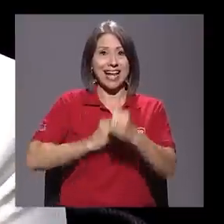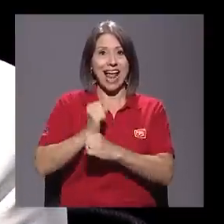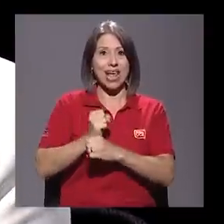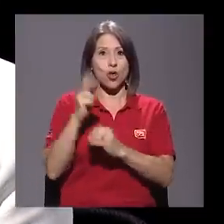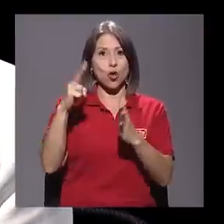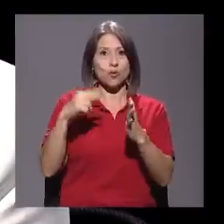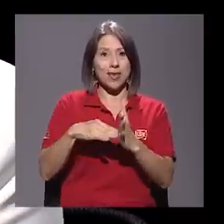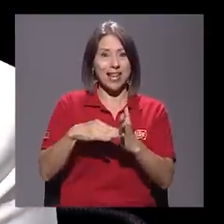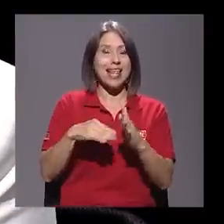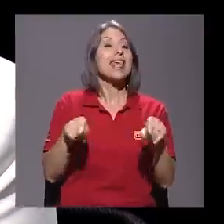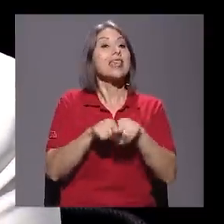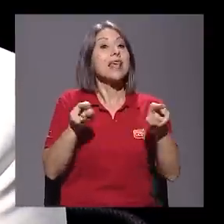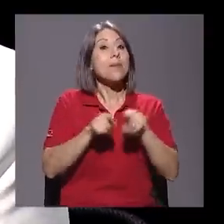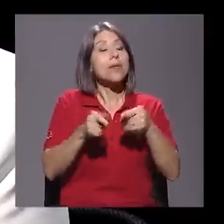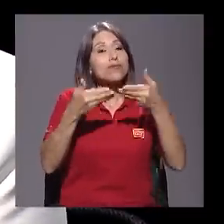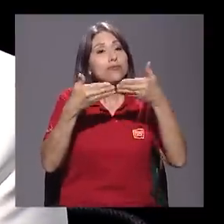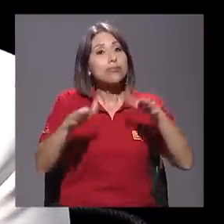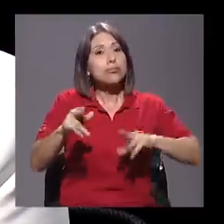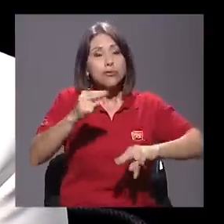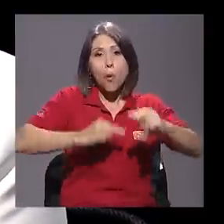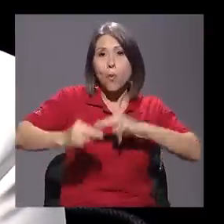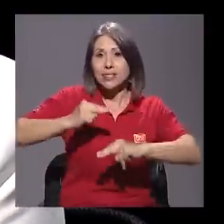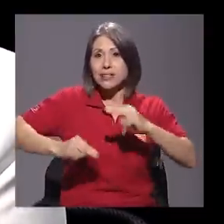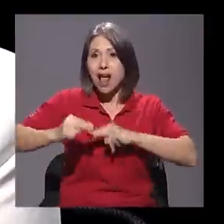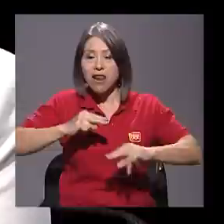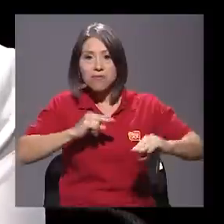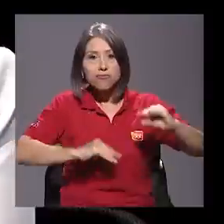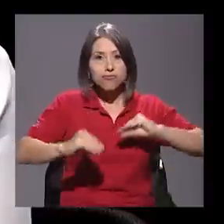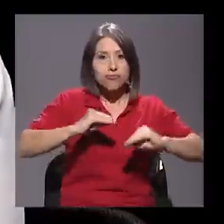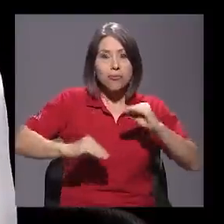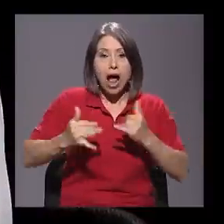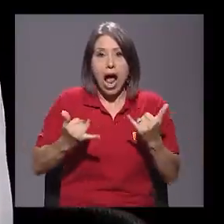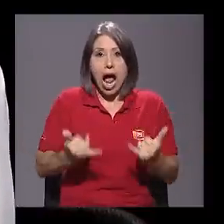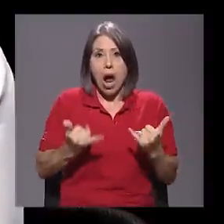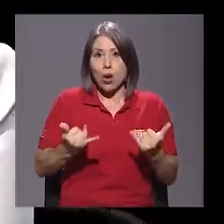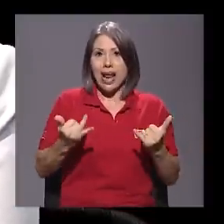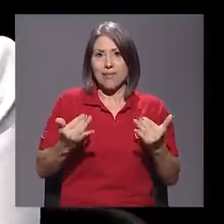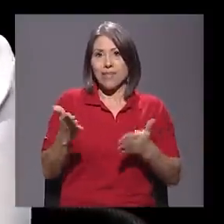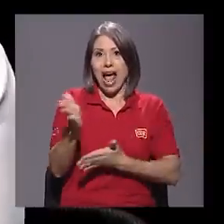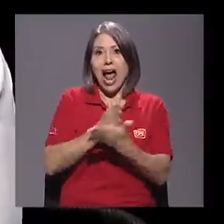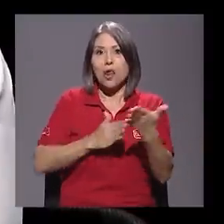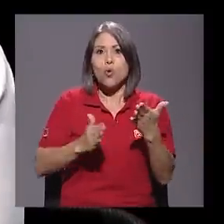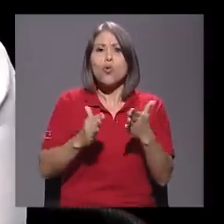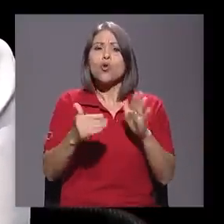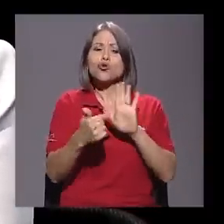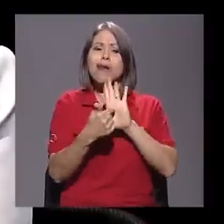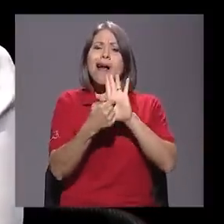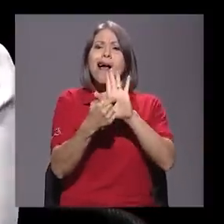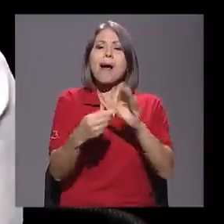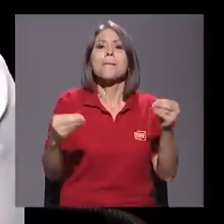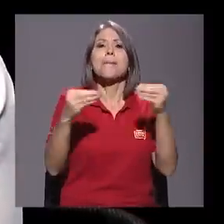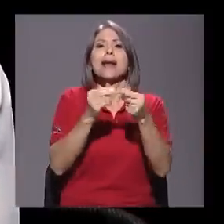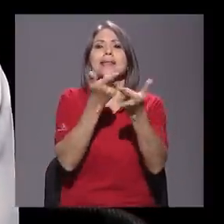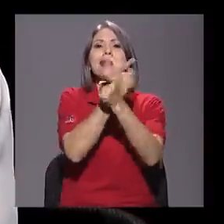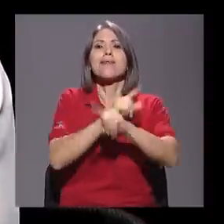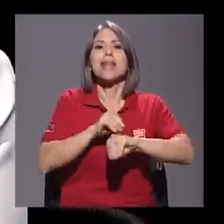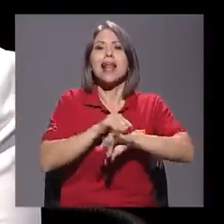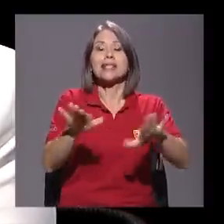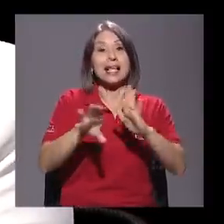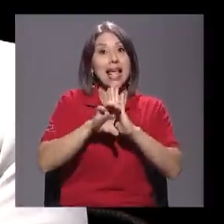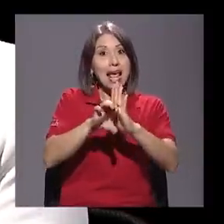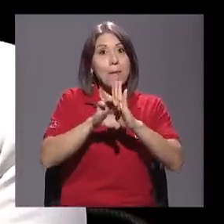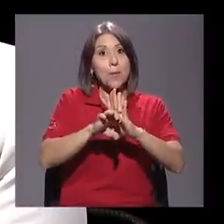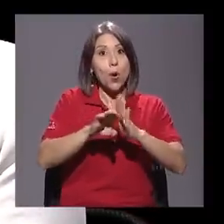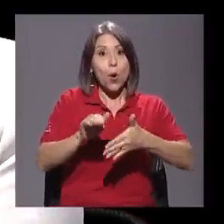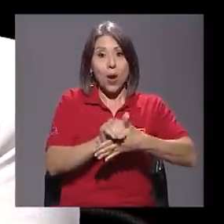de apertura comercial, ¿verdad? Entonces acá, por ejemplo, ha habido una tendencia de algunos indicadores a que sean más liberalizados. Por ejemplo, el tipo de cambio,